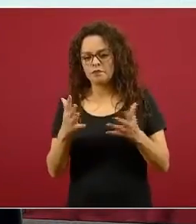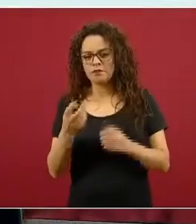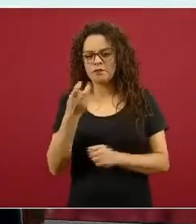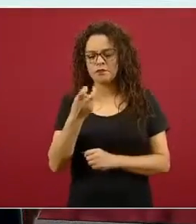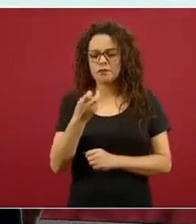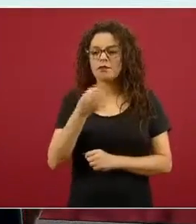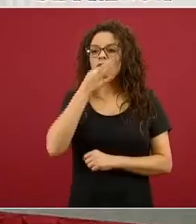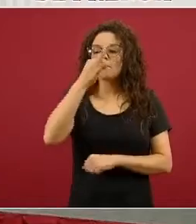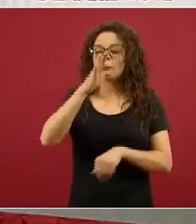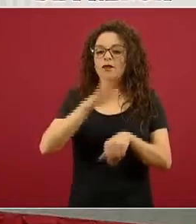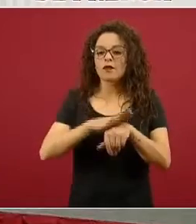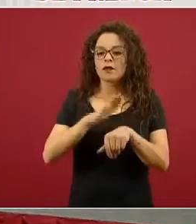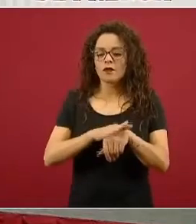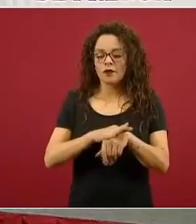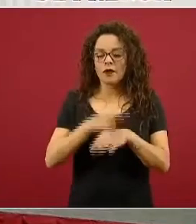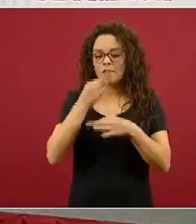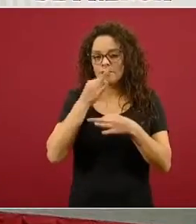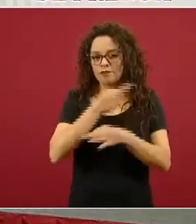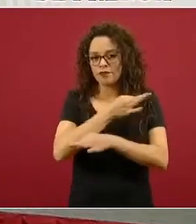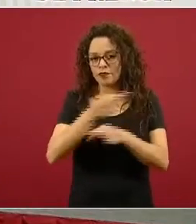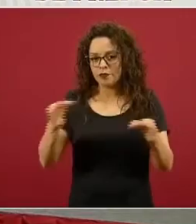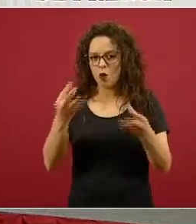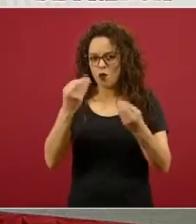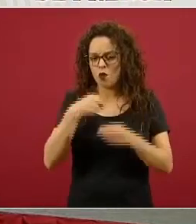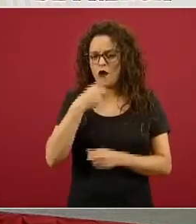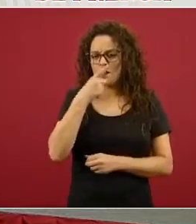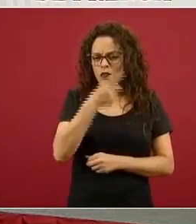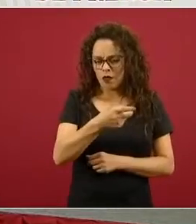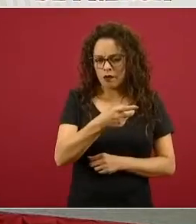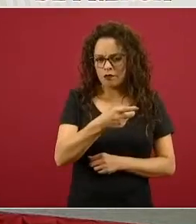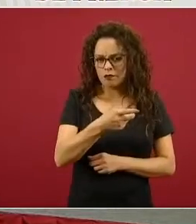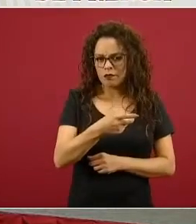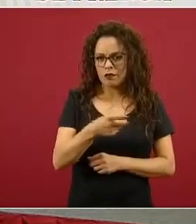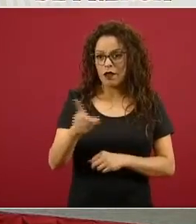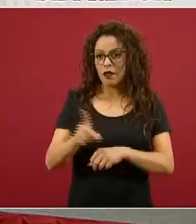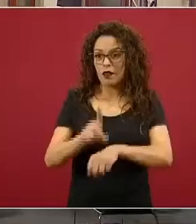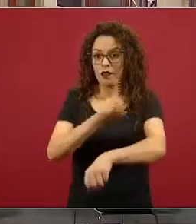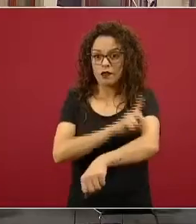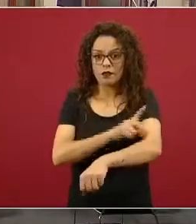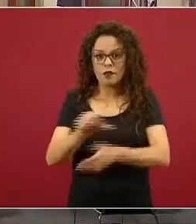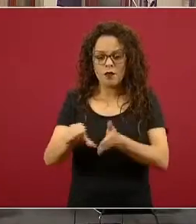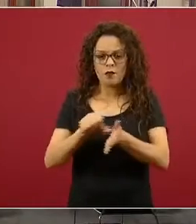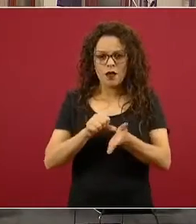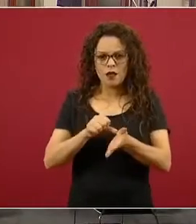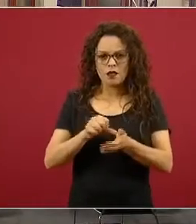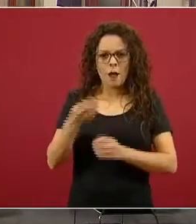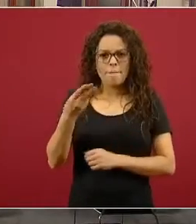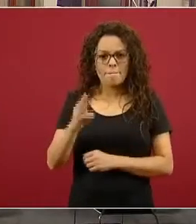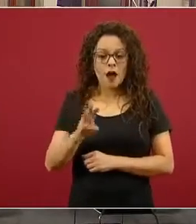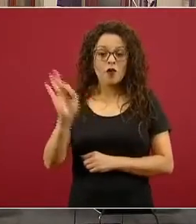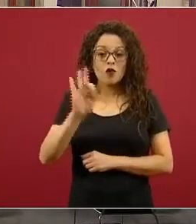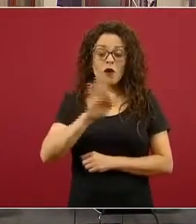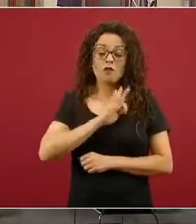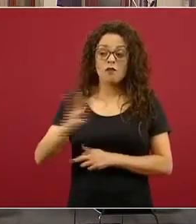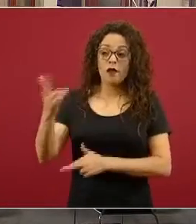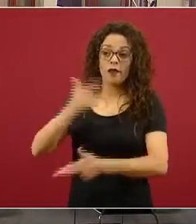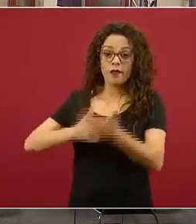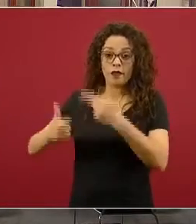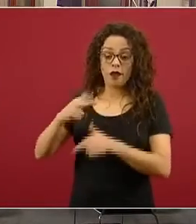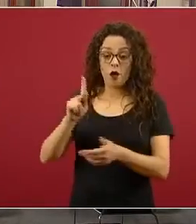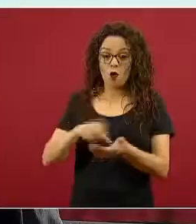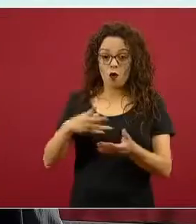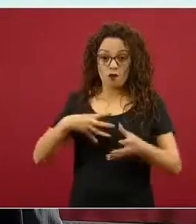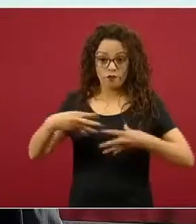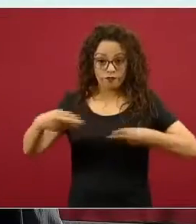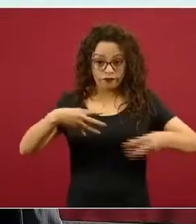la señal que hemos anunciado mucho desde mayo sobre la posibilidad de un rebrote. La posibilidad de un rebrote, de